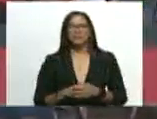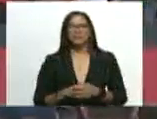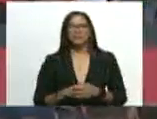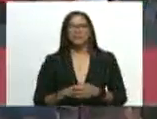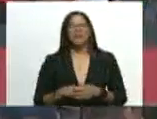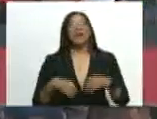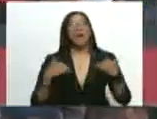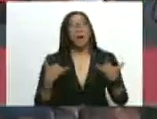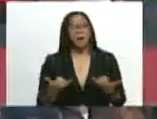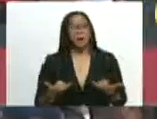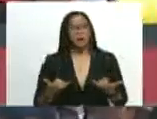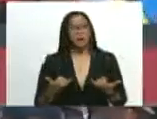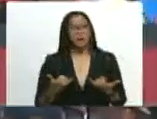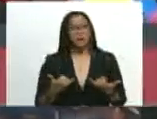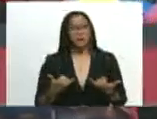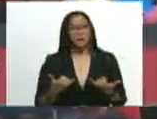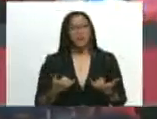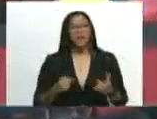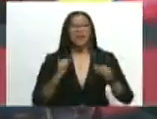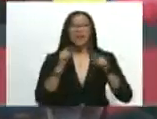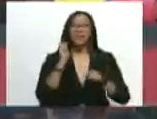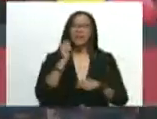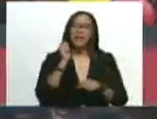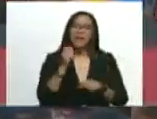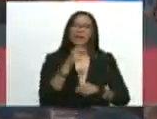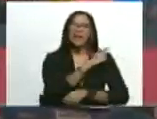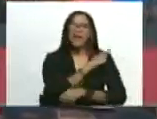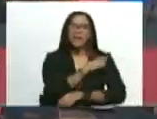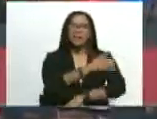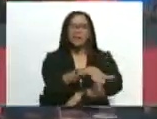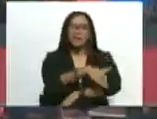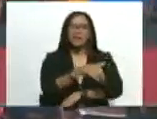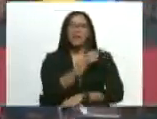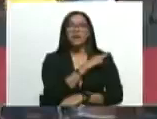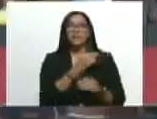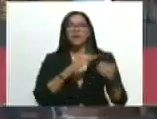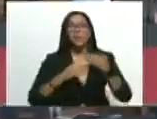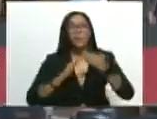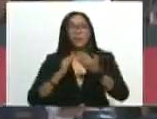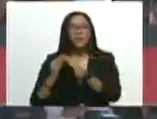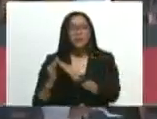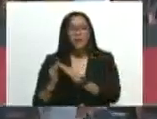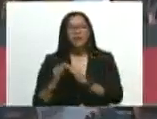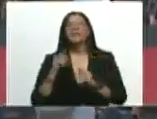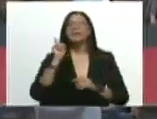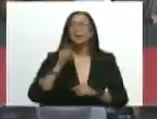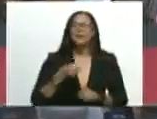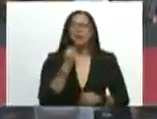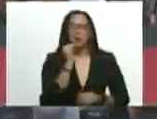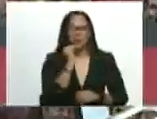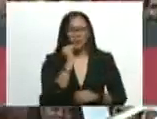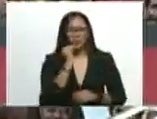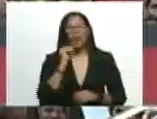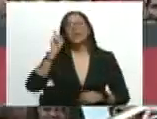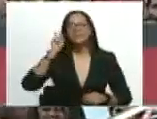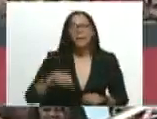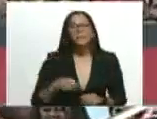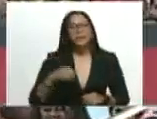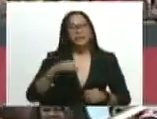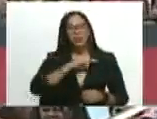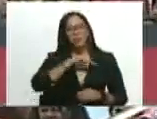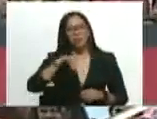ahora eso es tarea del jefe de calle jefe de comunidad Pero también es de la juventud también es de los